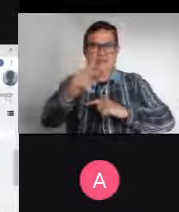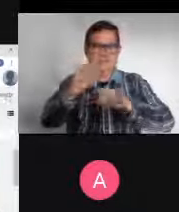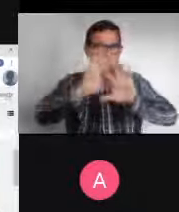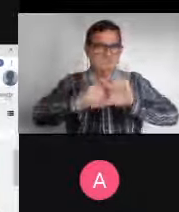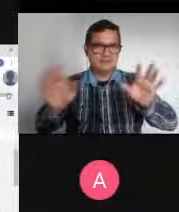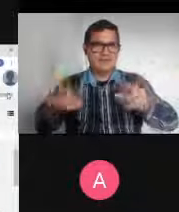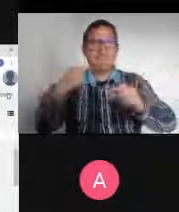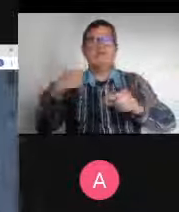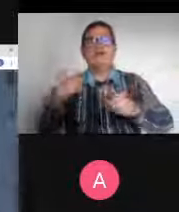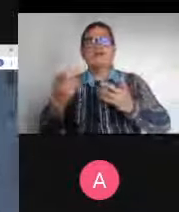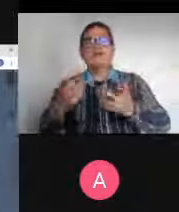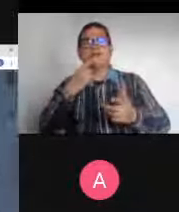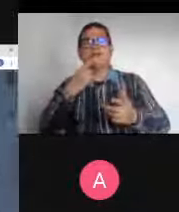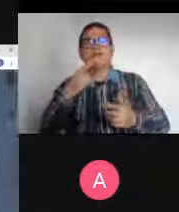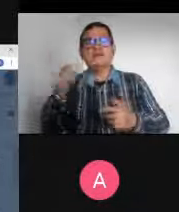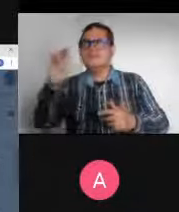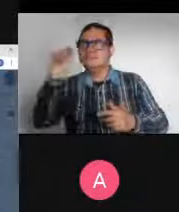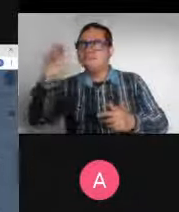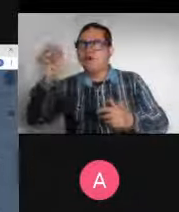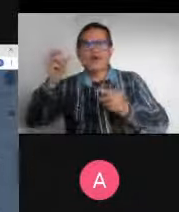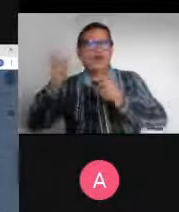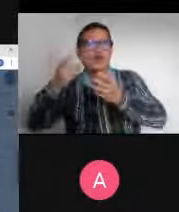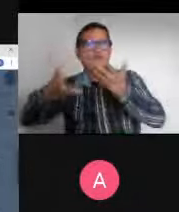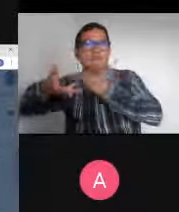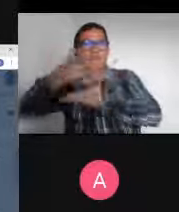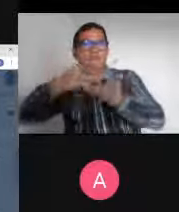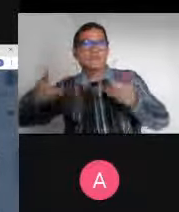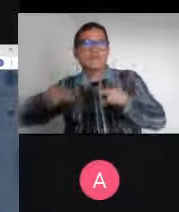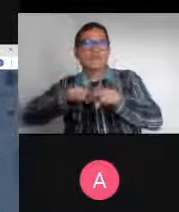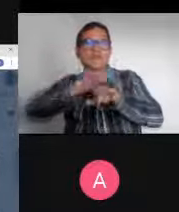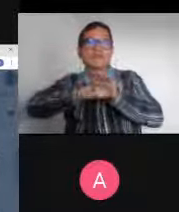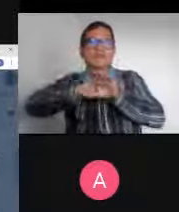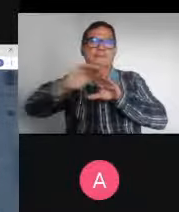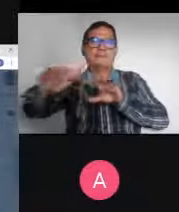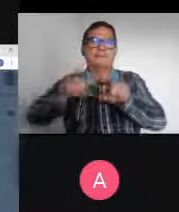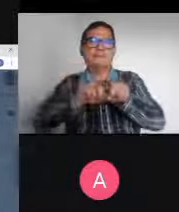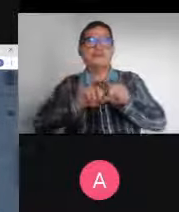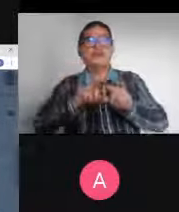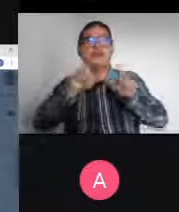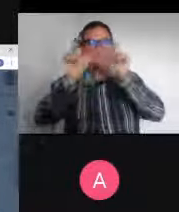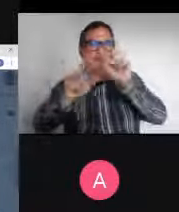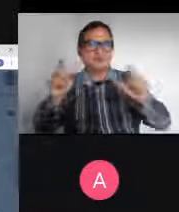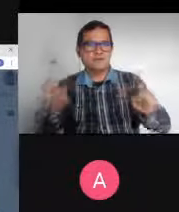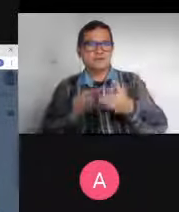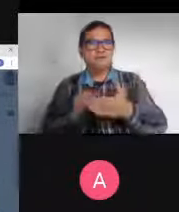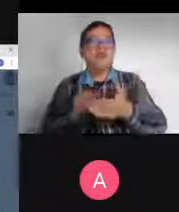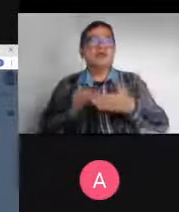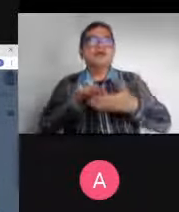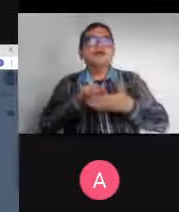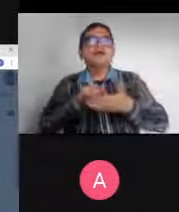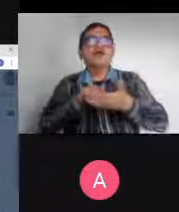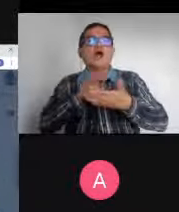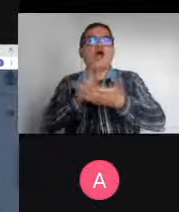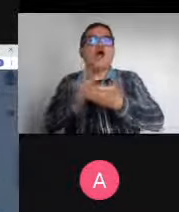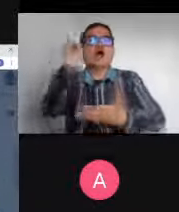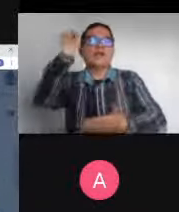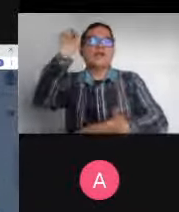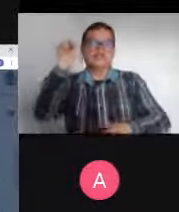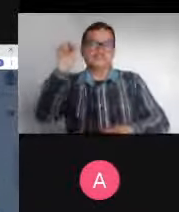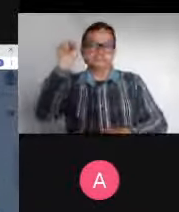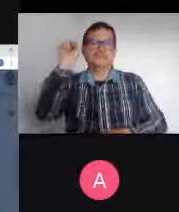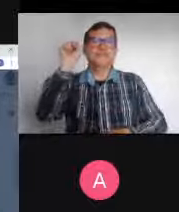en compartir, cuando vamos a invitar personas, les aparece un link. Este es el link que deben copiar y que deben